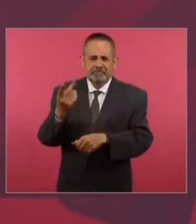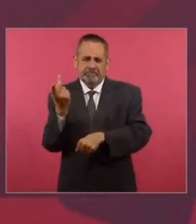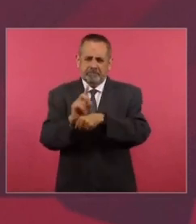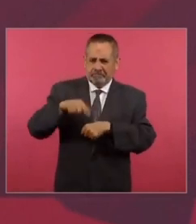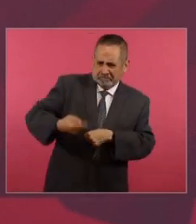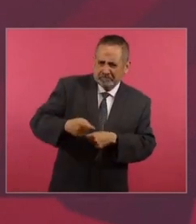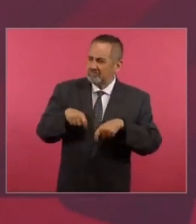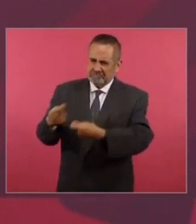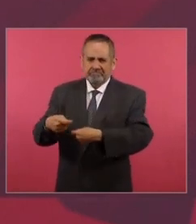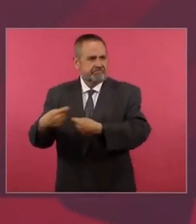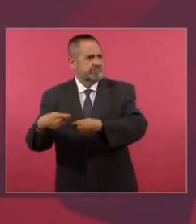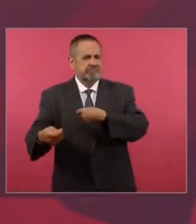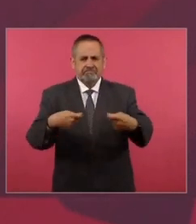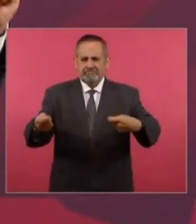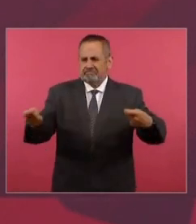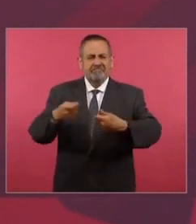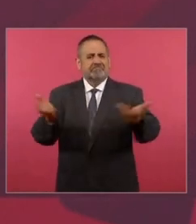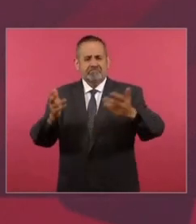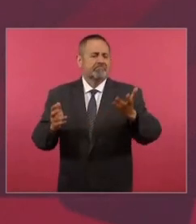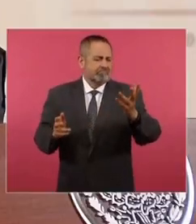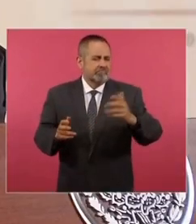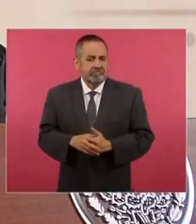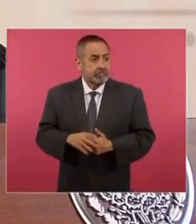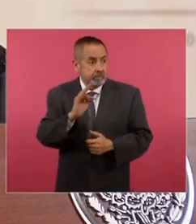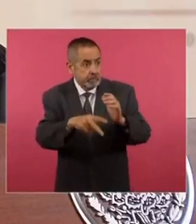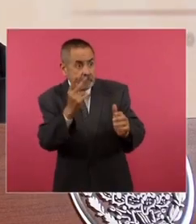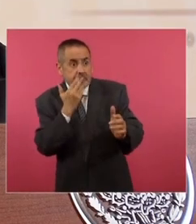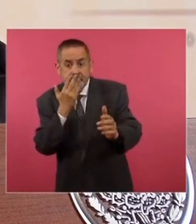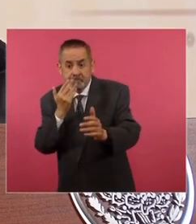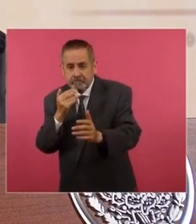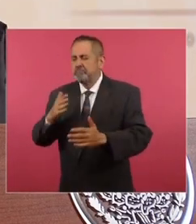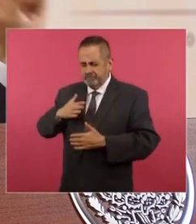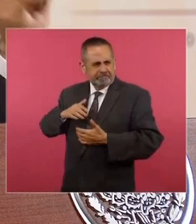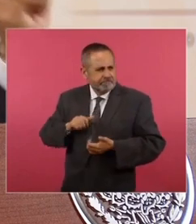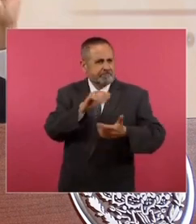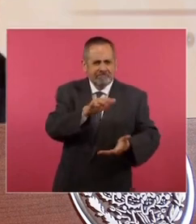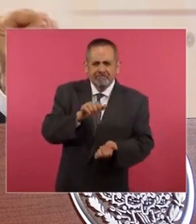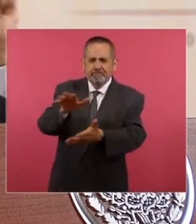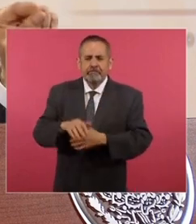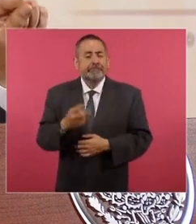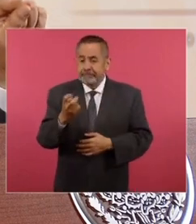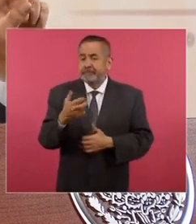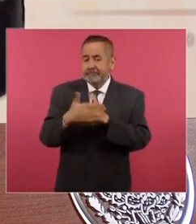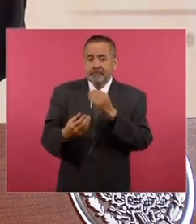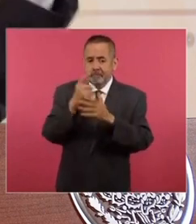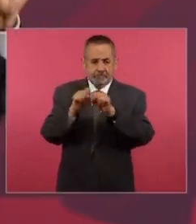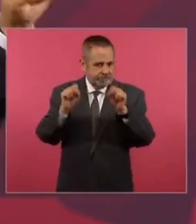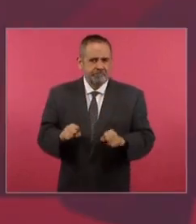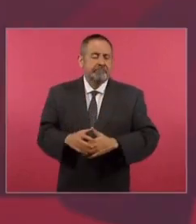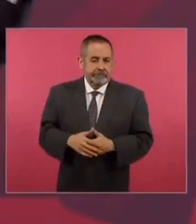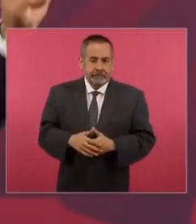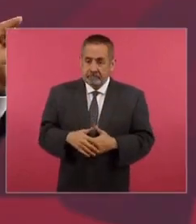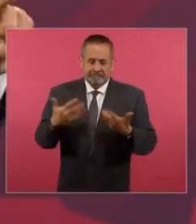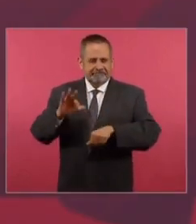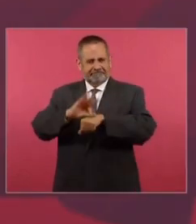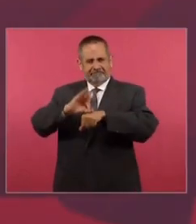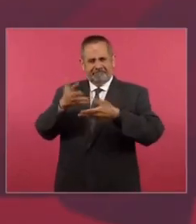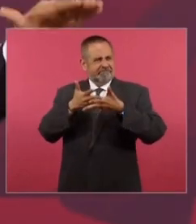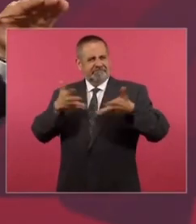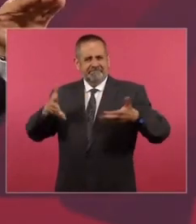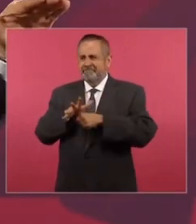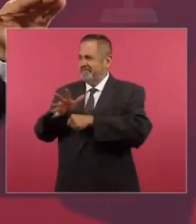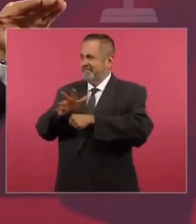día lleno chiste vamos a tener ese sistema especial es una gran farmacia